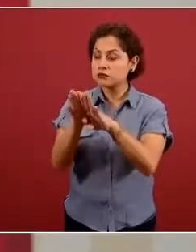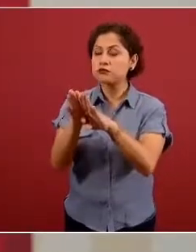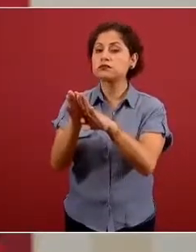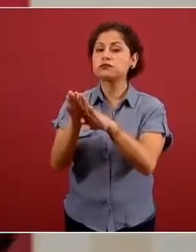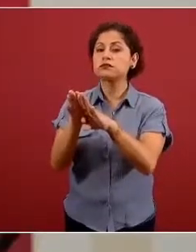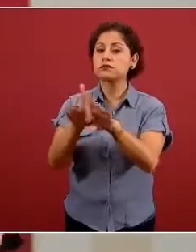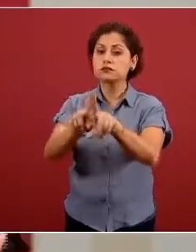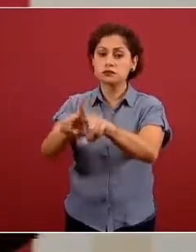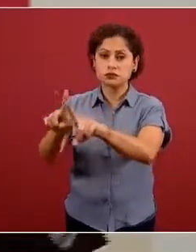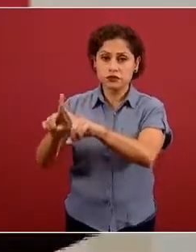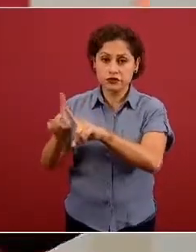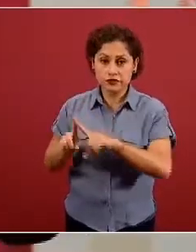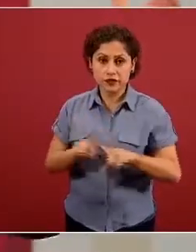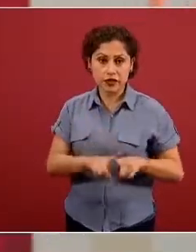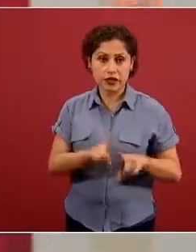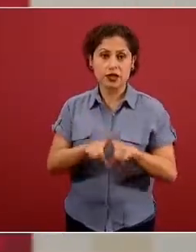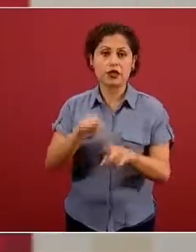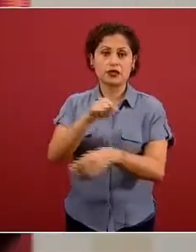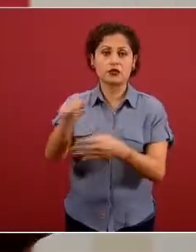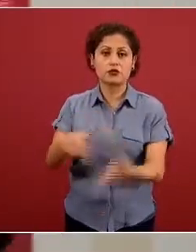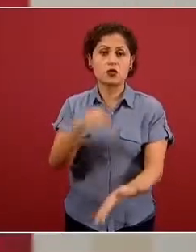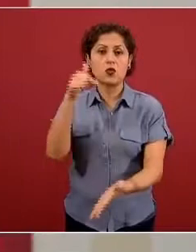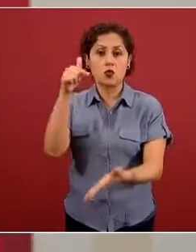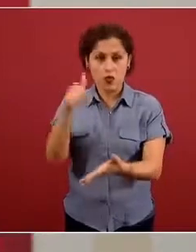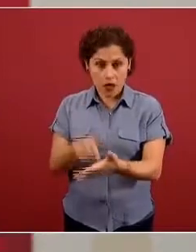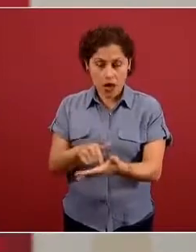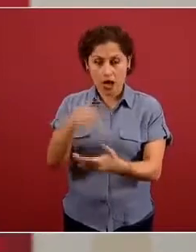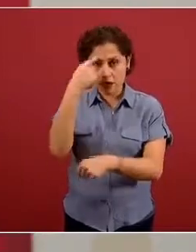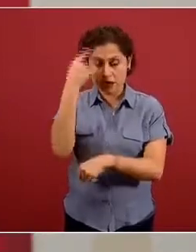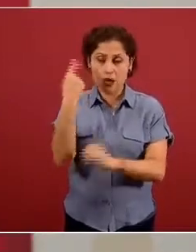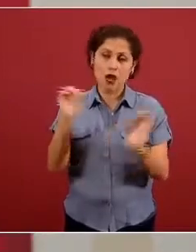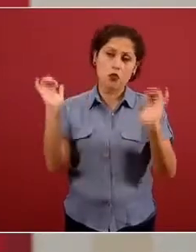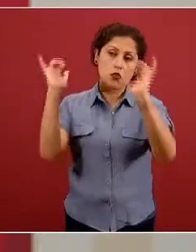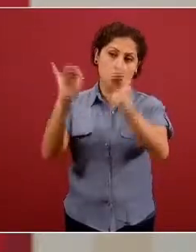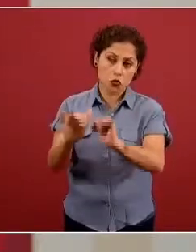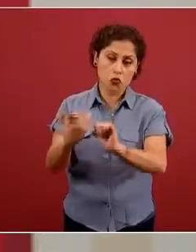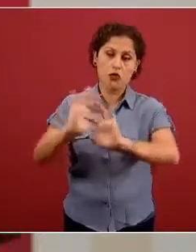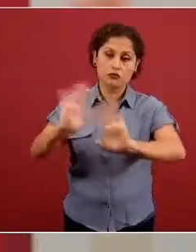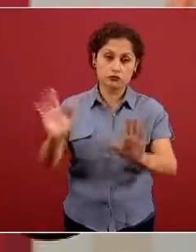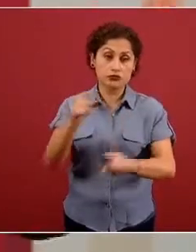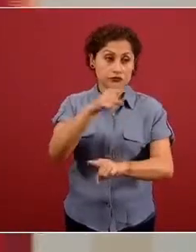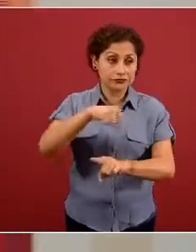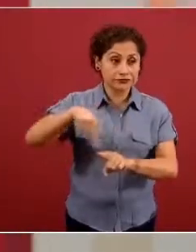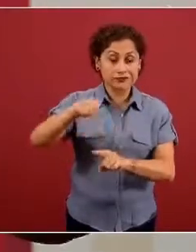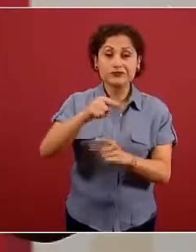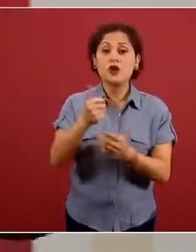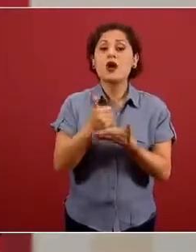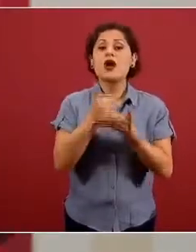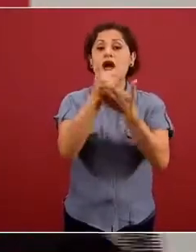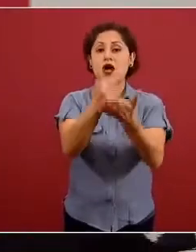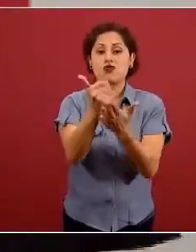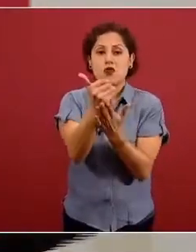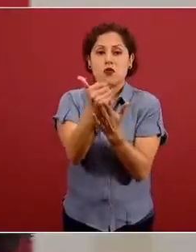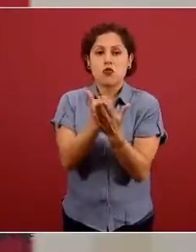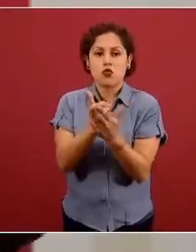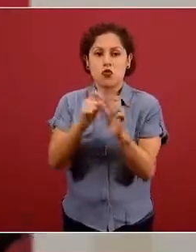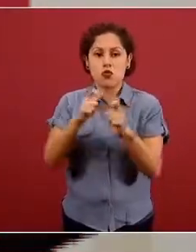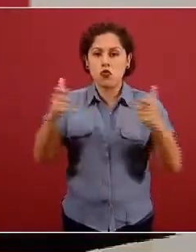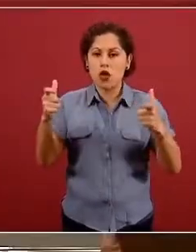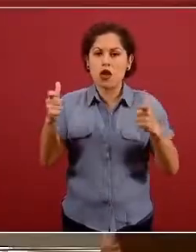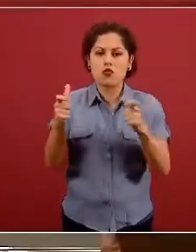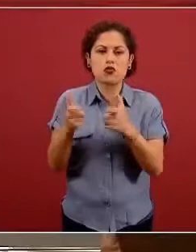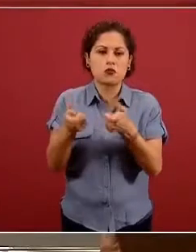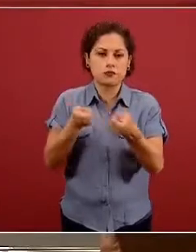la prohibición de que existan reuniones en el espacio público o privado. Tampoco se vale que existan